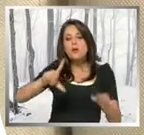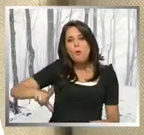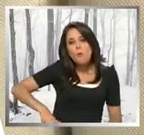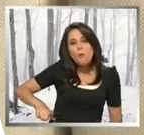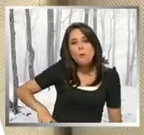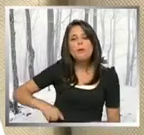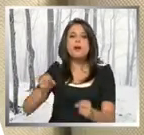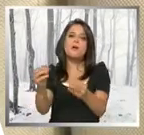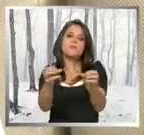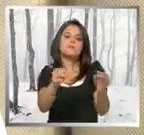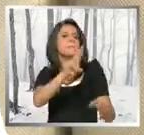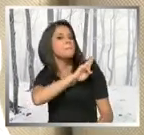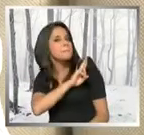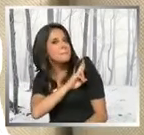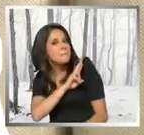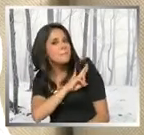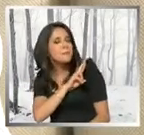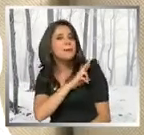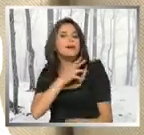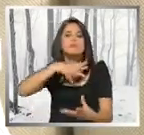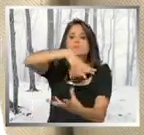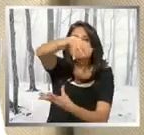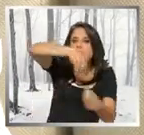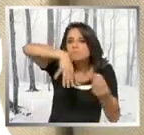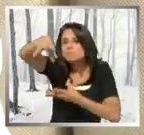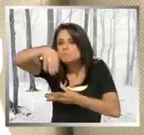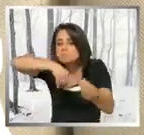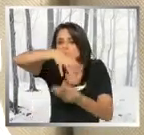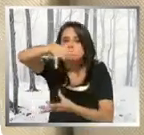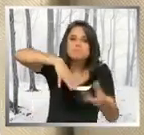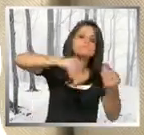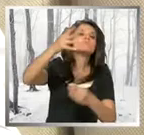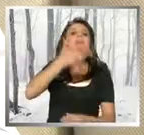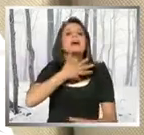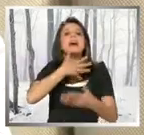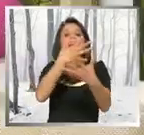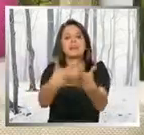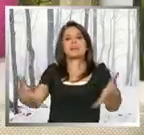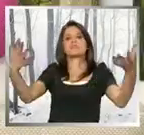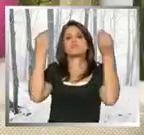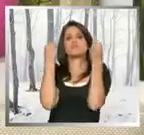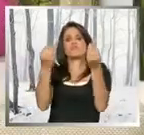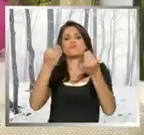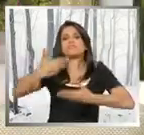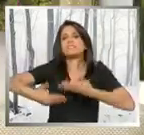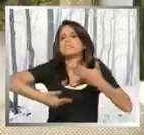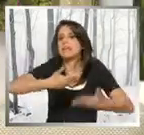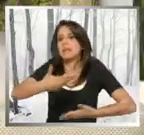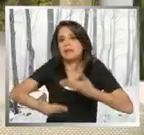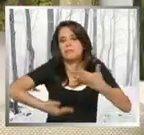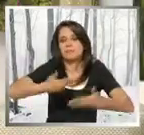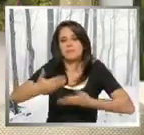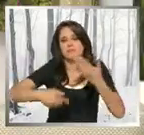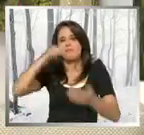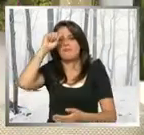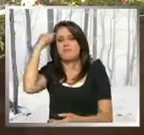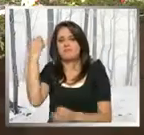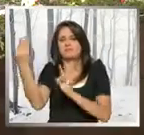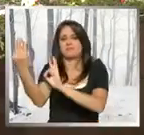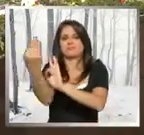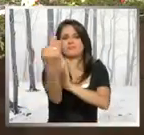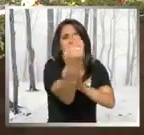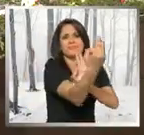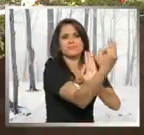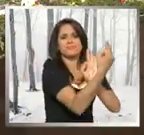oficinas privadas, que conviven con la fortuna de tener una enorme cantidad de servicios ahí a la mano. ¿Qué no hay en